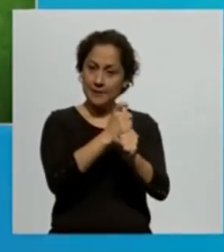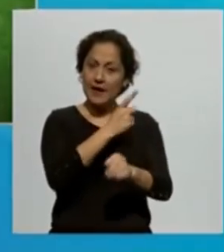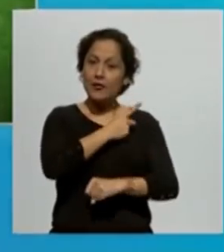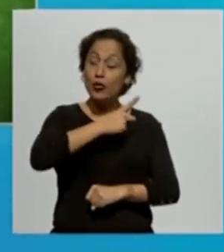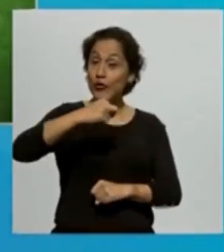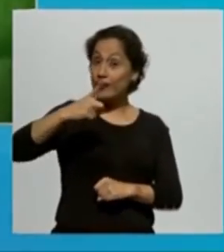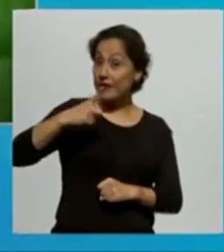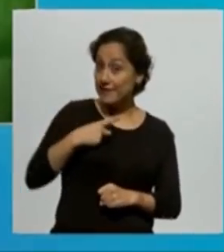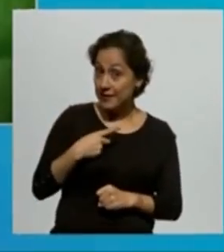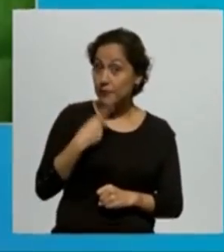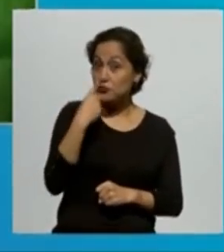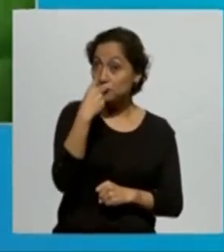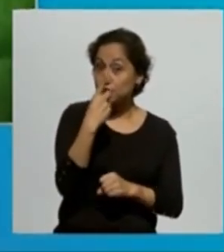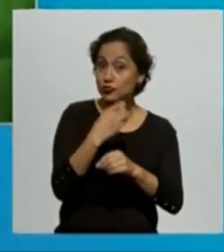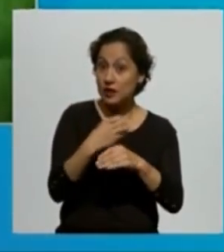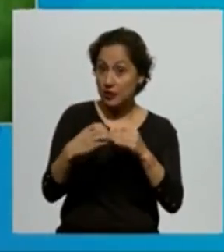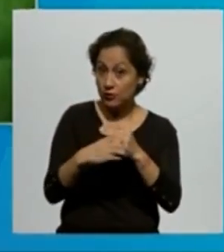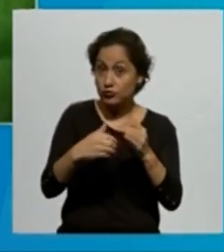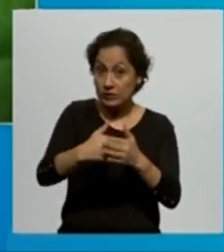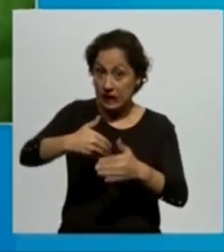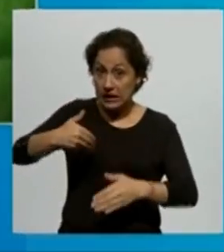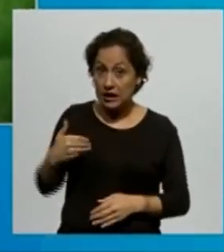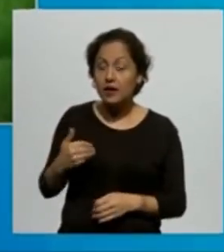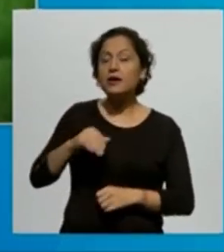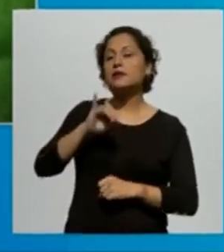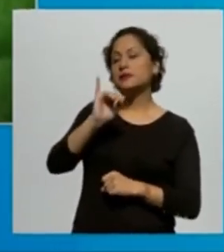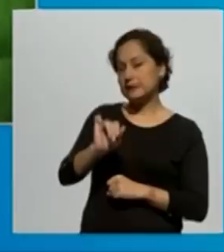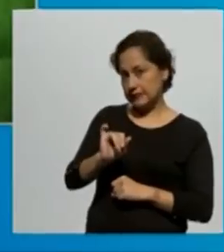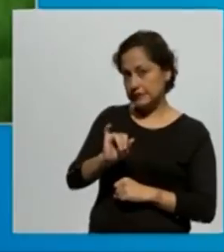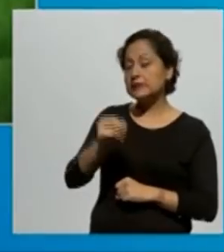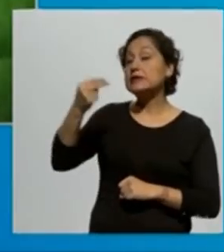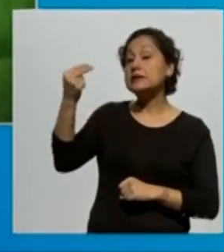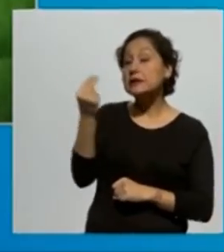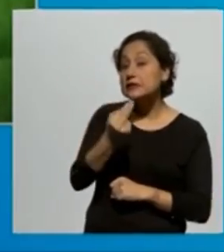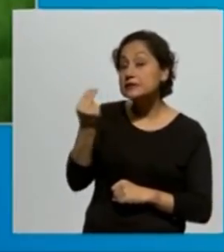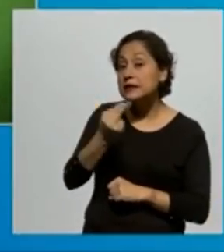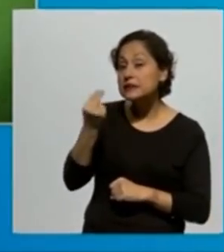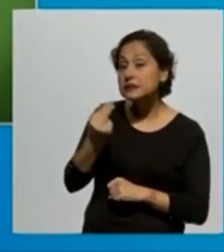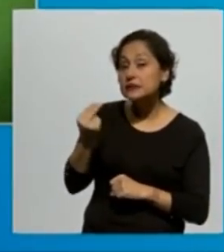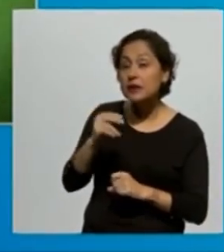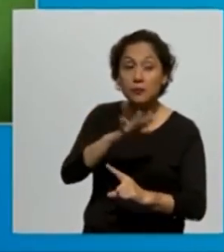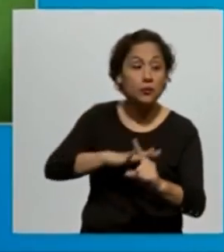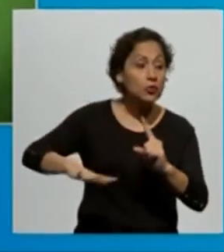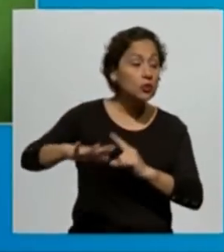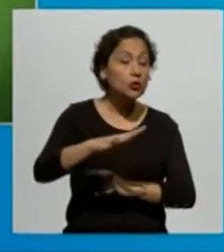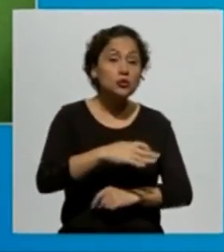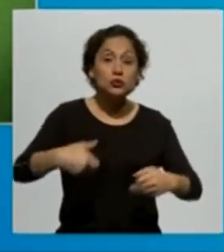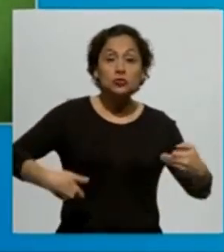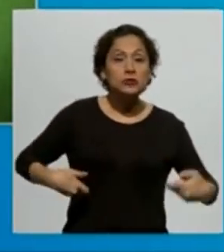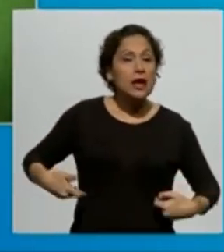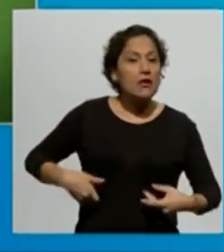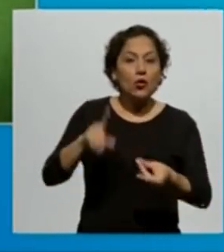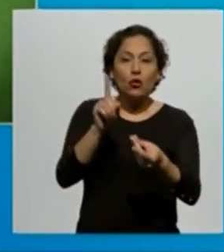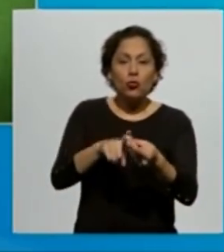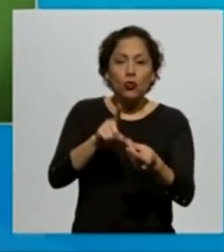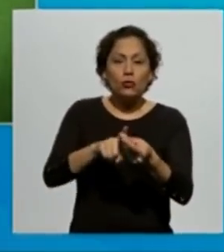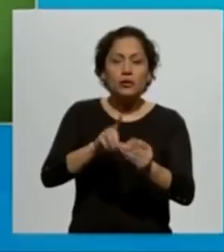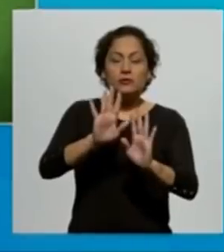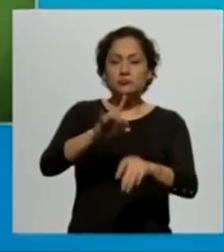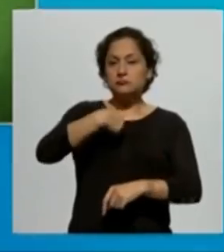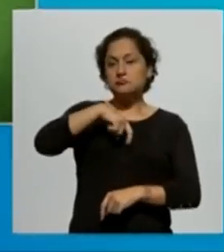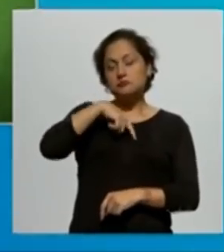princesa. Sí, necesitamos saber en qué lugar vamos a hacer la obra. Dijimos que en el jardín podemos poner